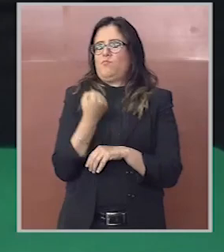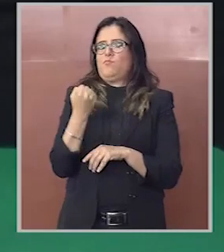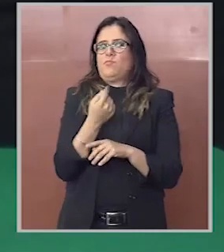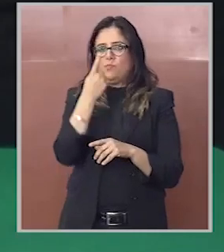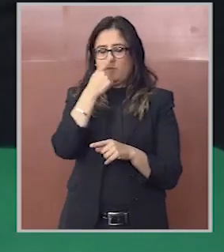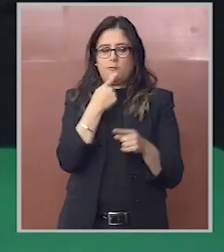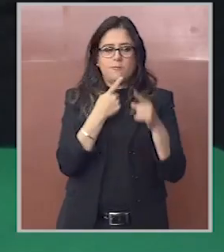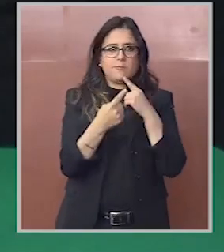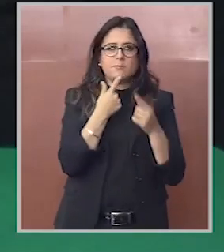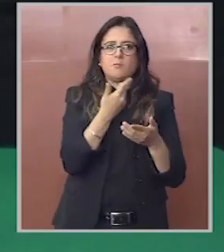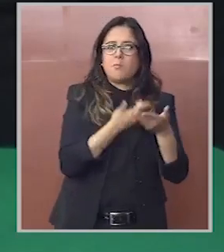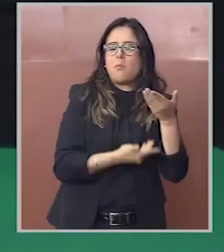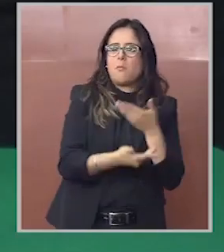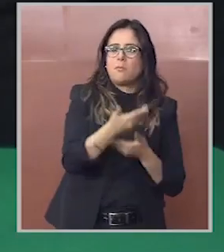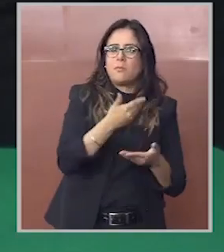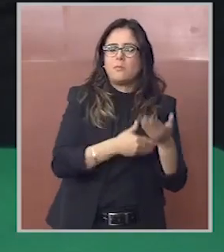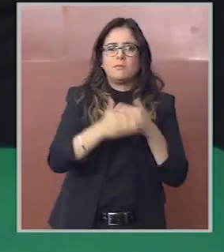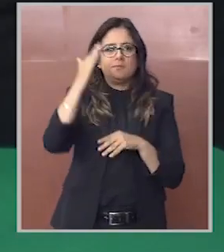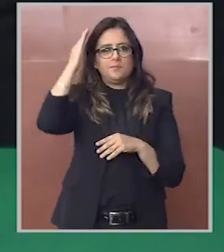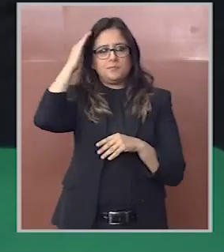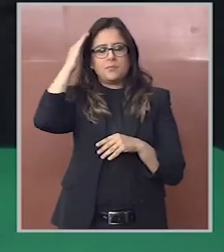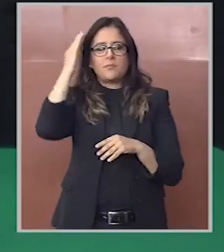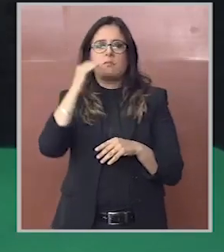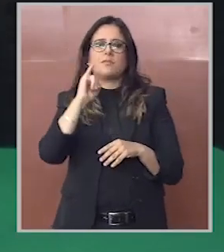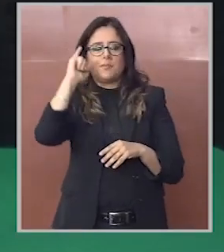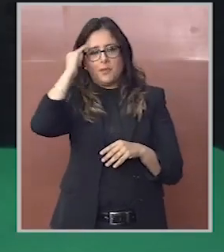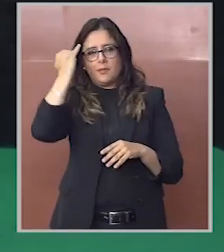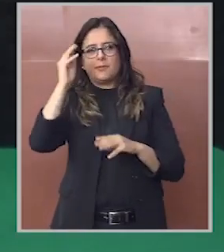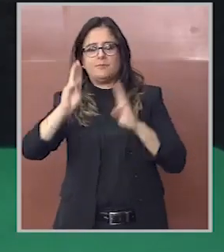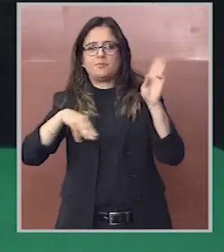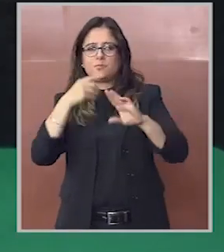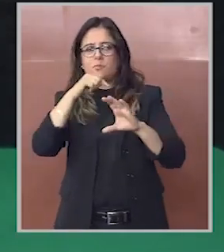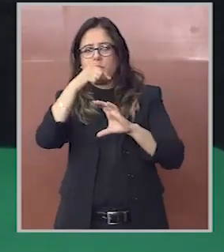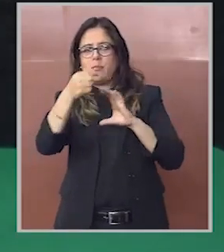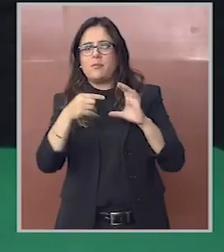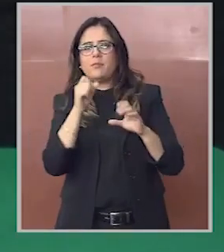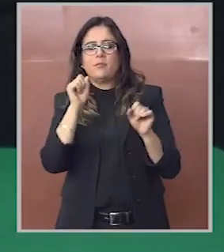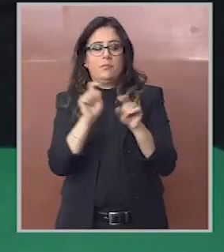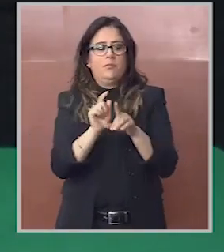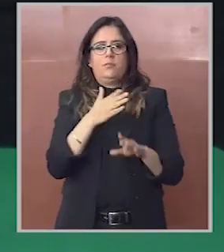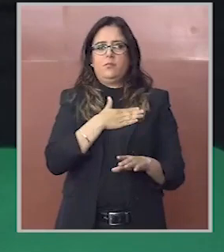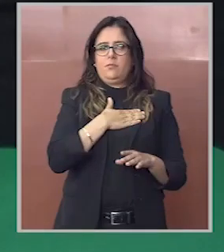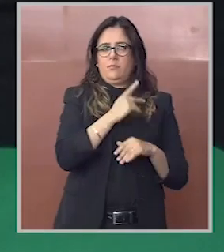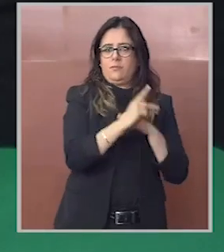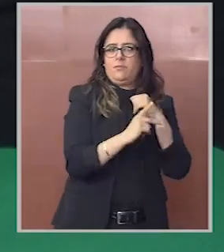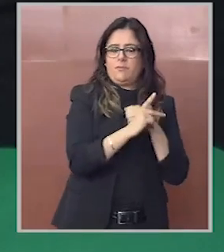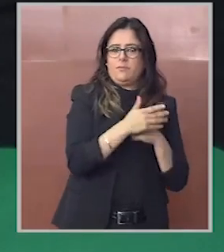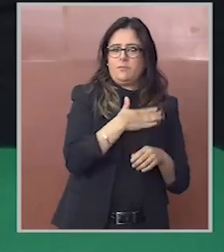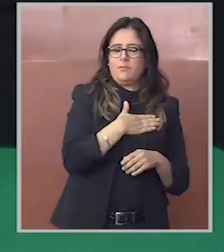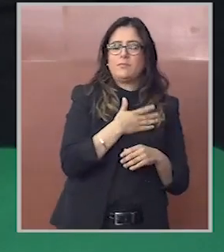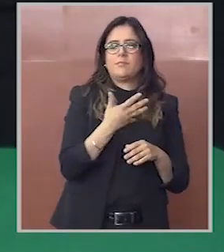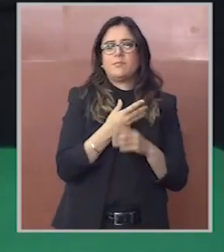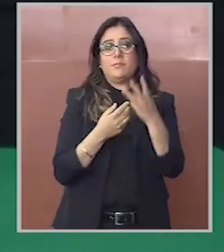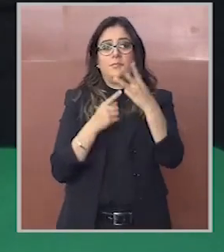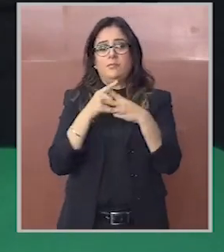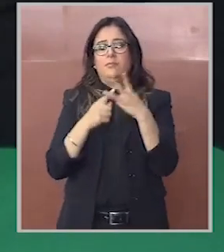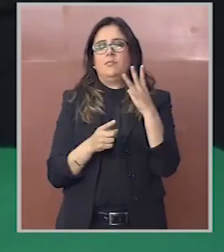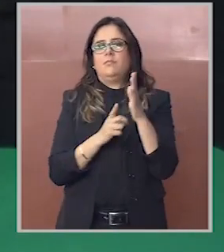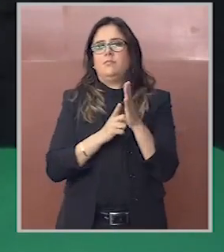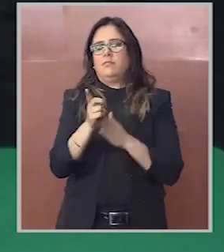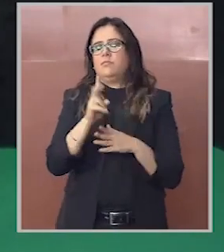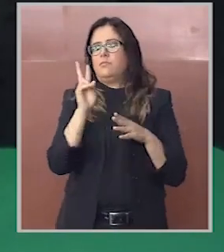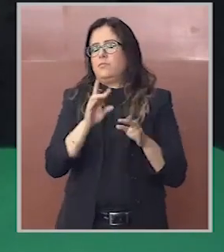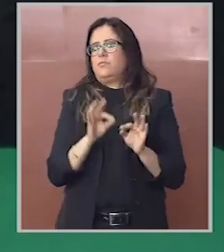todo el mundo Pero principalmente de mi país Y claro hay tres derechos básicos que resaltan los pueblos indígenas